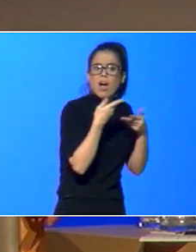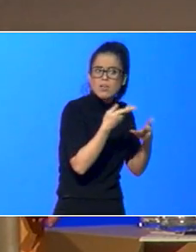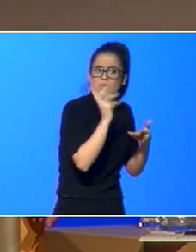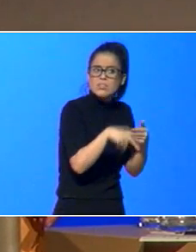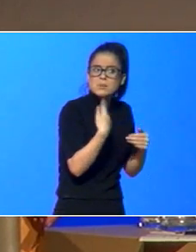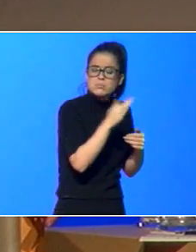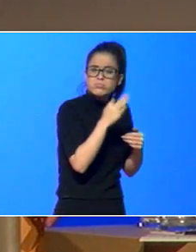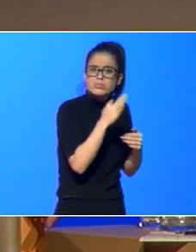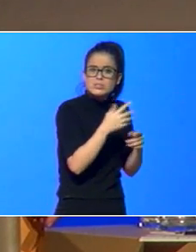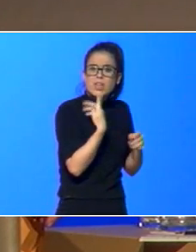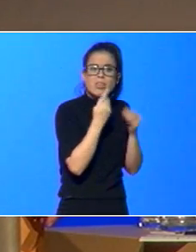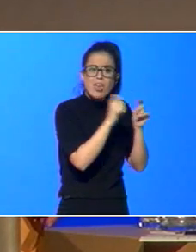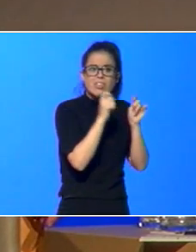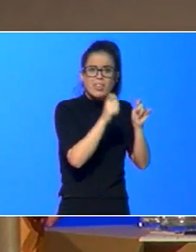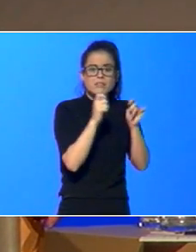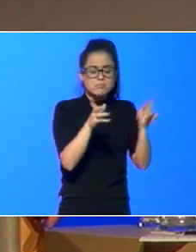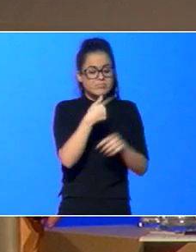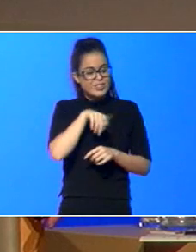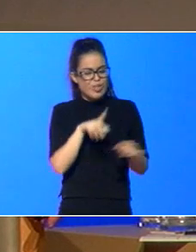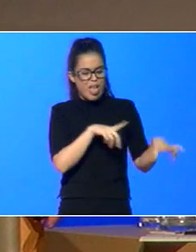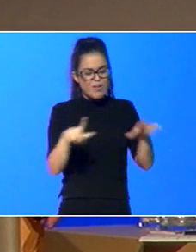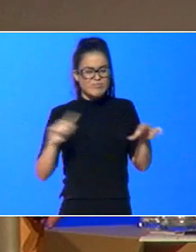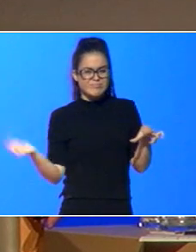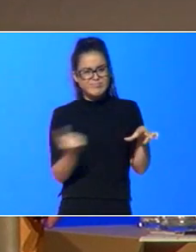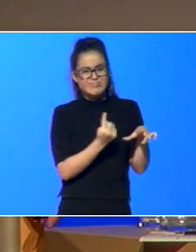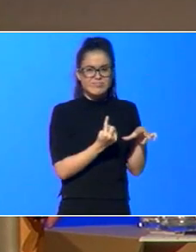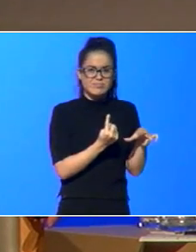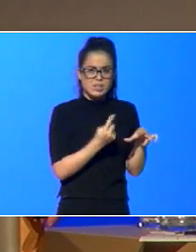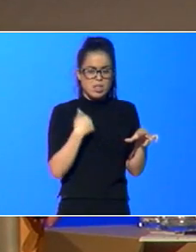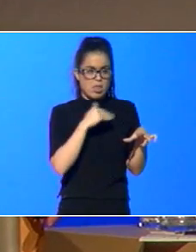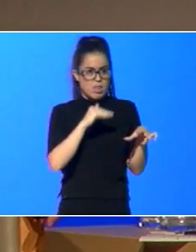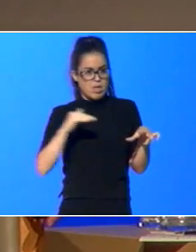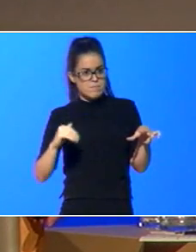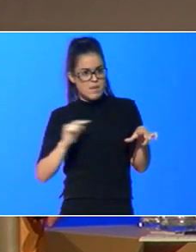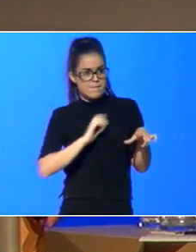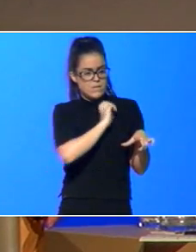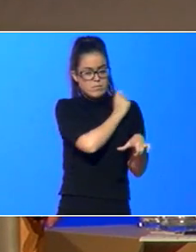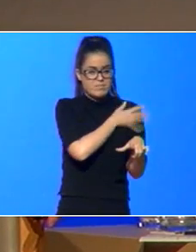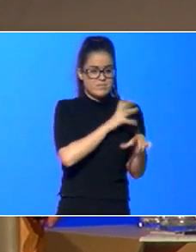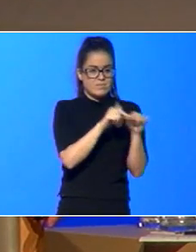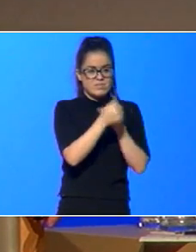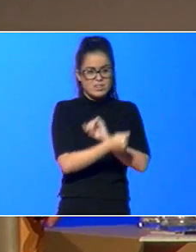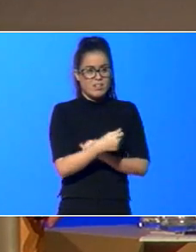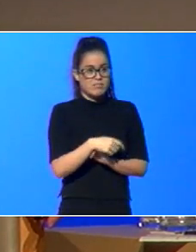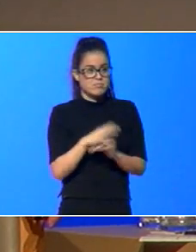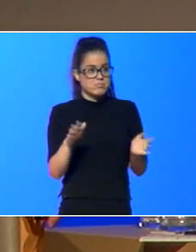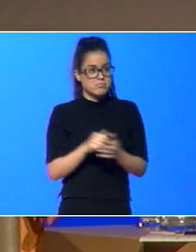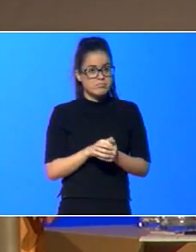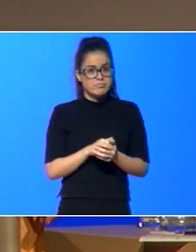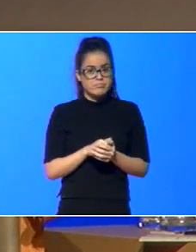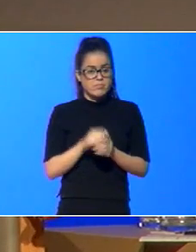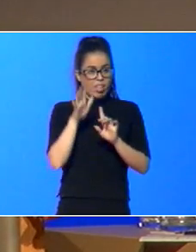¿no? No podemos meter a un niño en un aula con necesidades de apoyo y luego no prestárselas y dejarlo todo en manos del